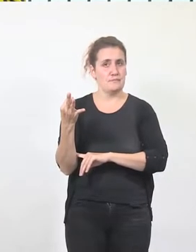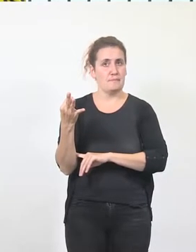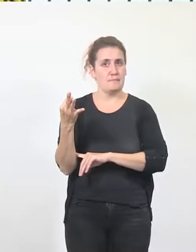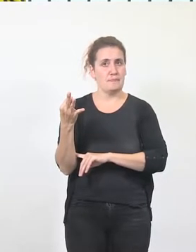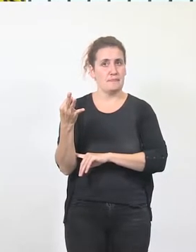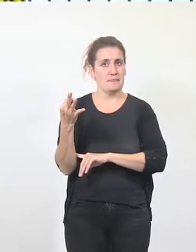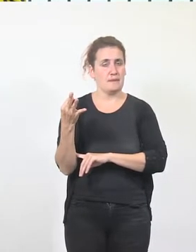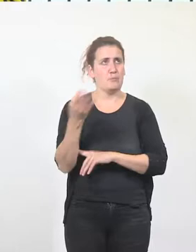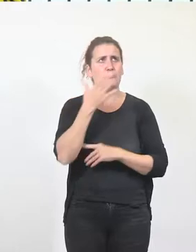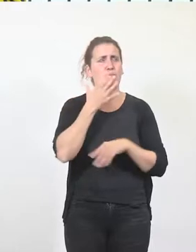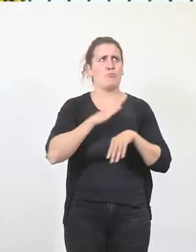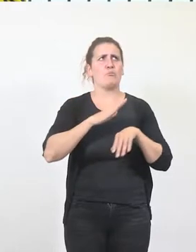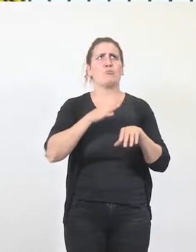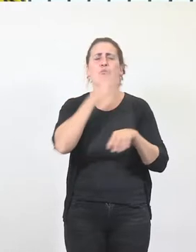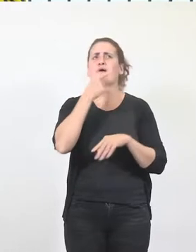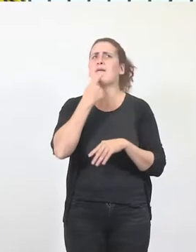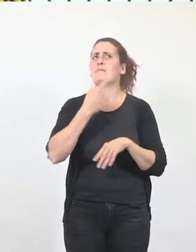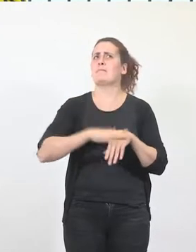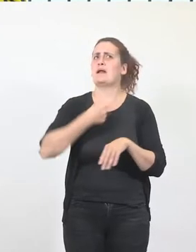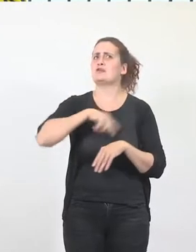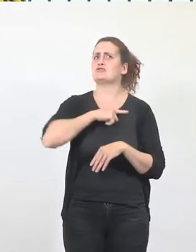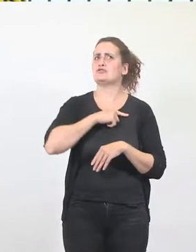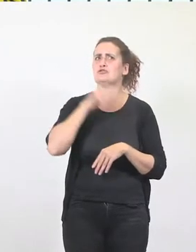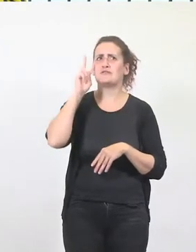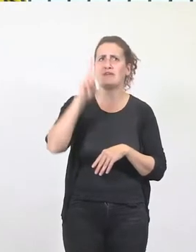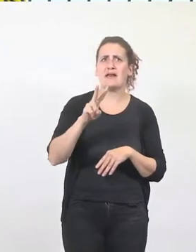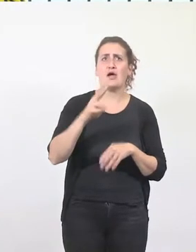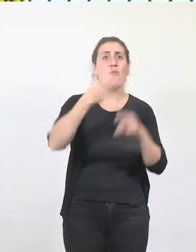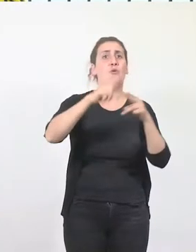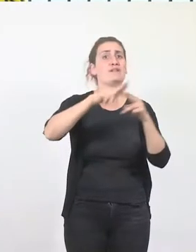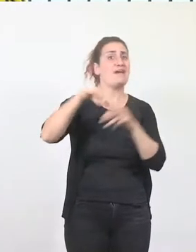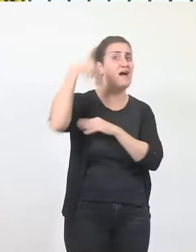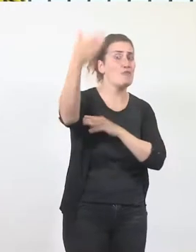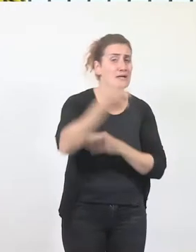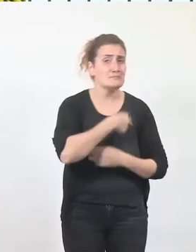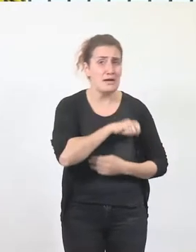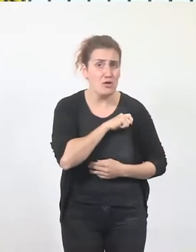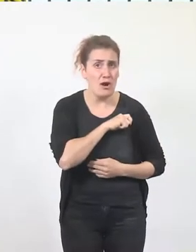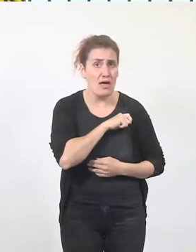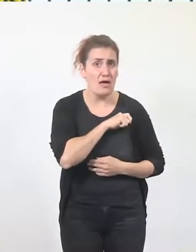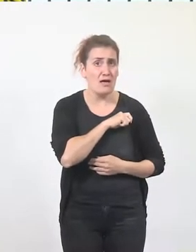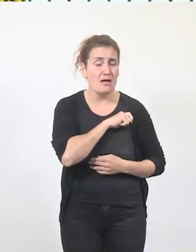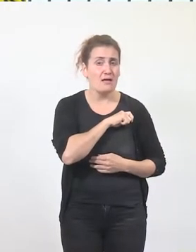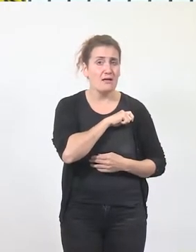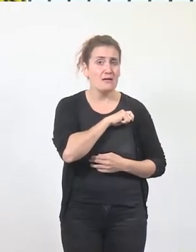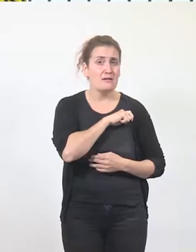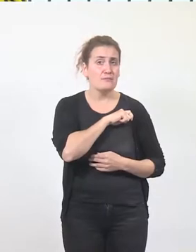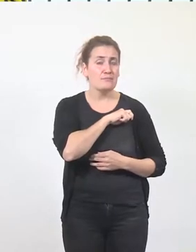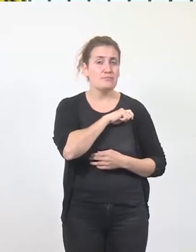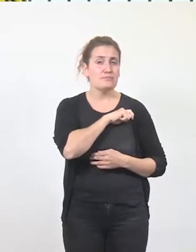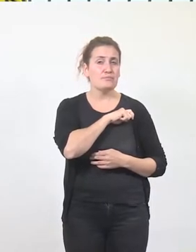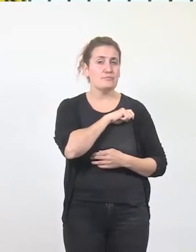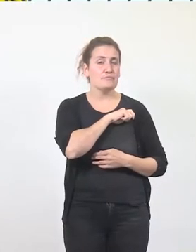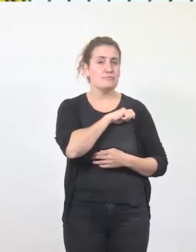es muy difícil para nosotros ver que la política exterior española está